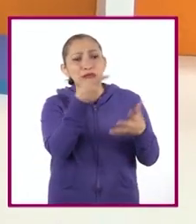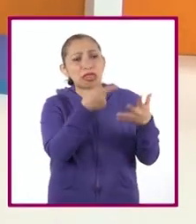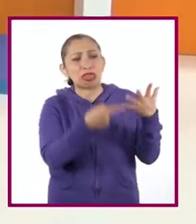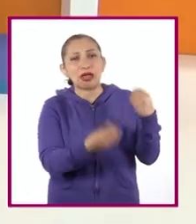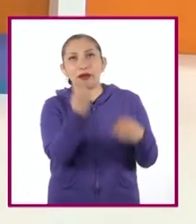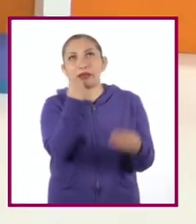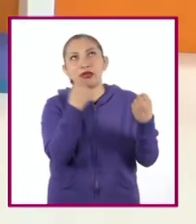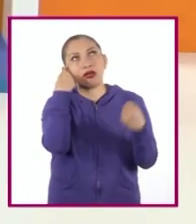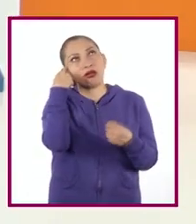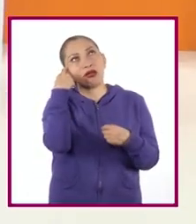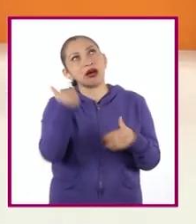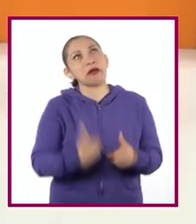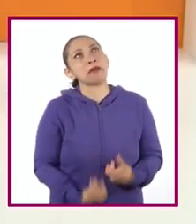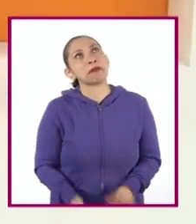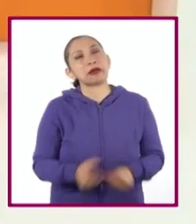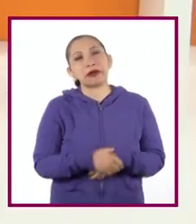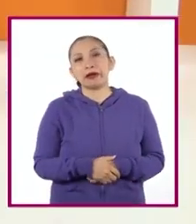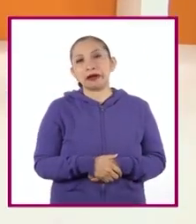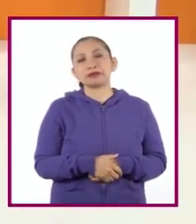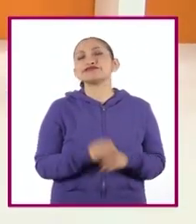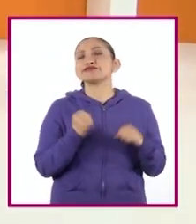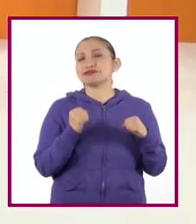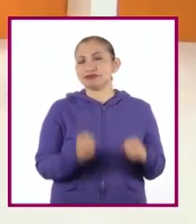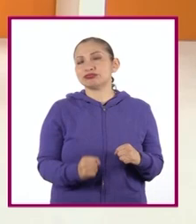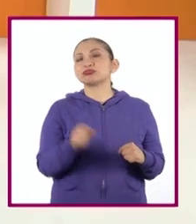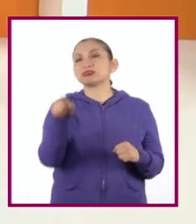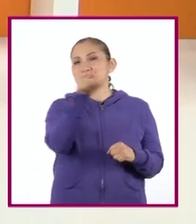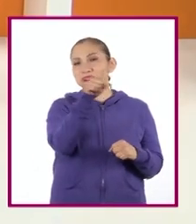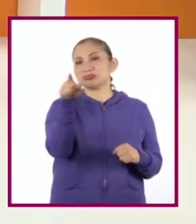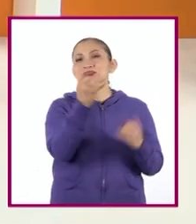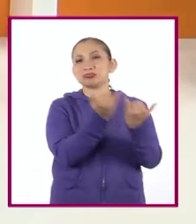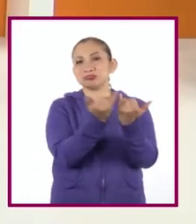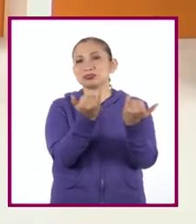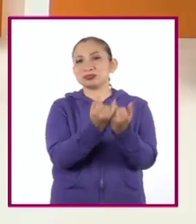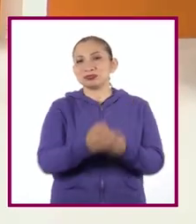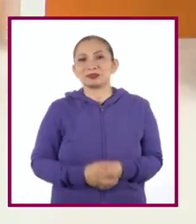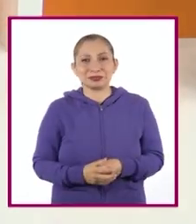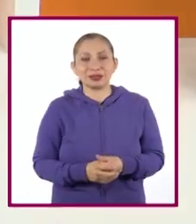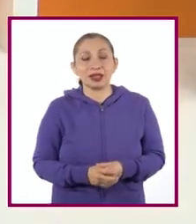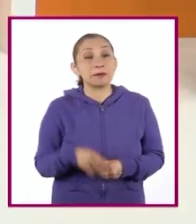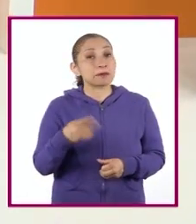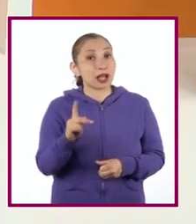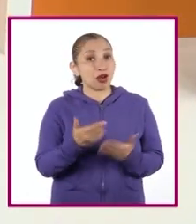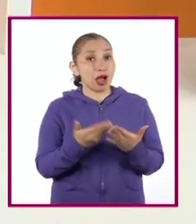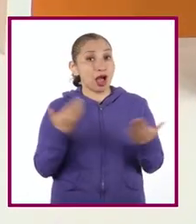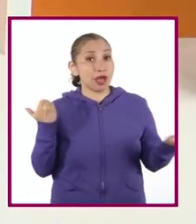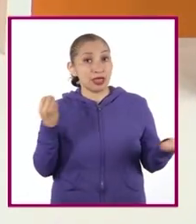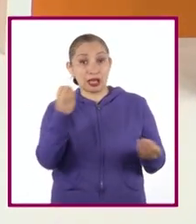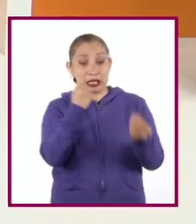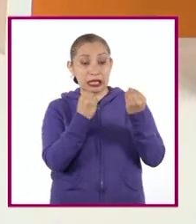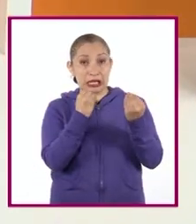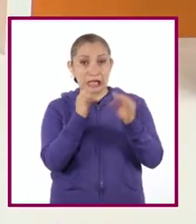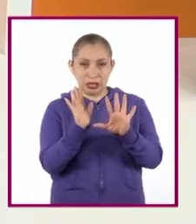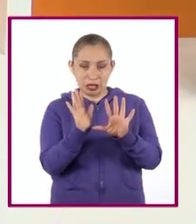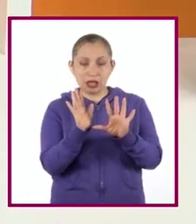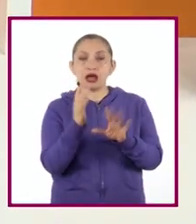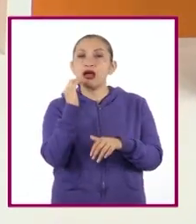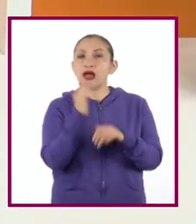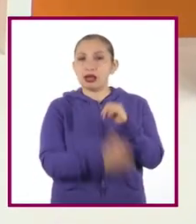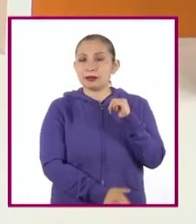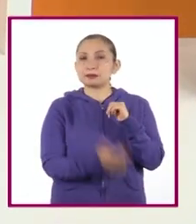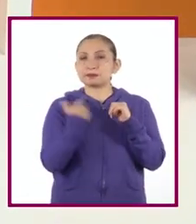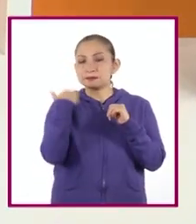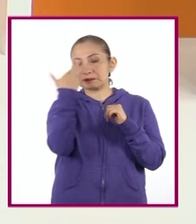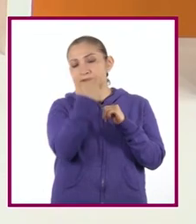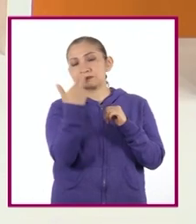comida, ya me dio hambre. Seguramente a ustedes también. Pero antes de alimentarnos, terminemos